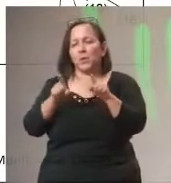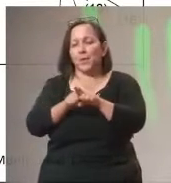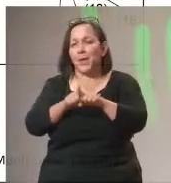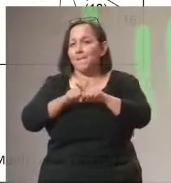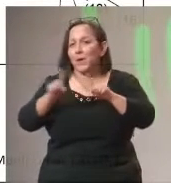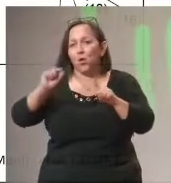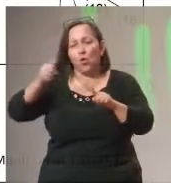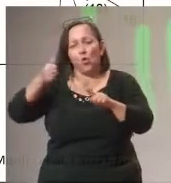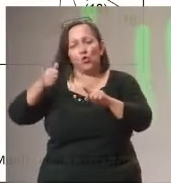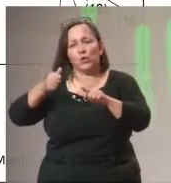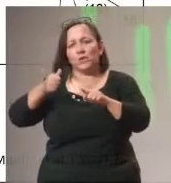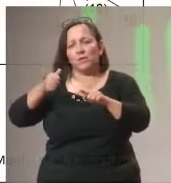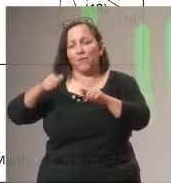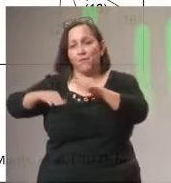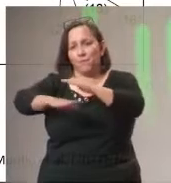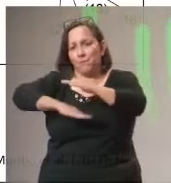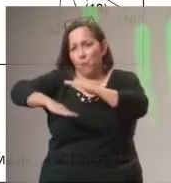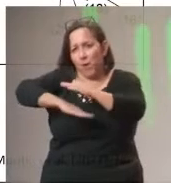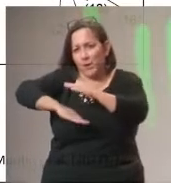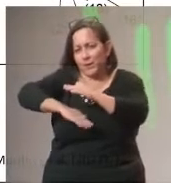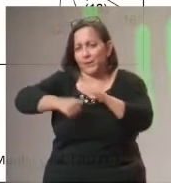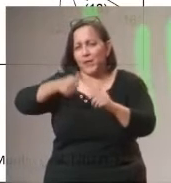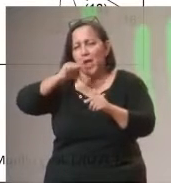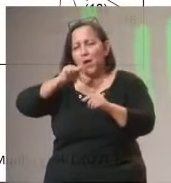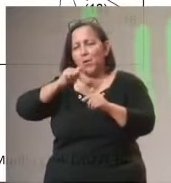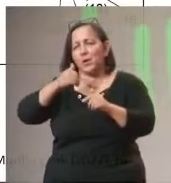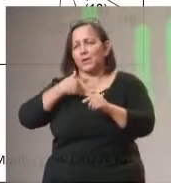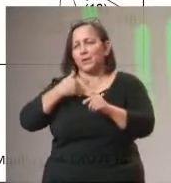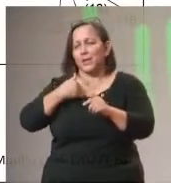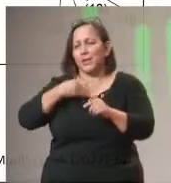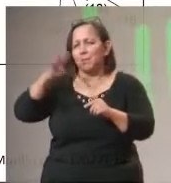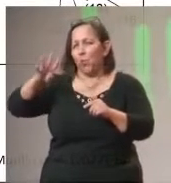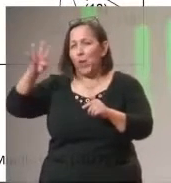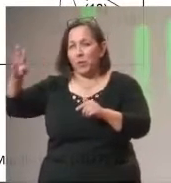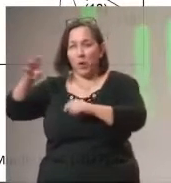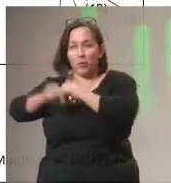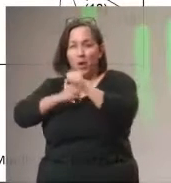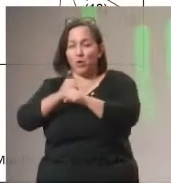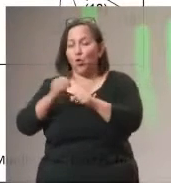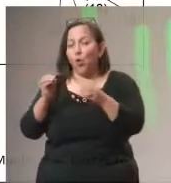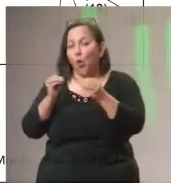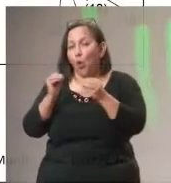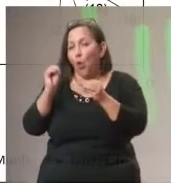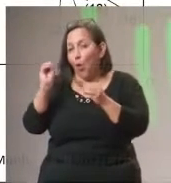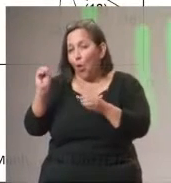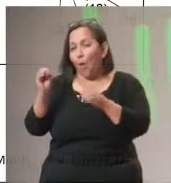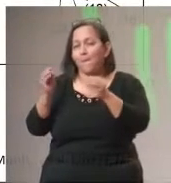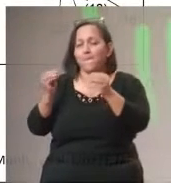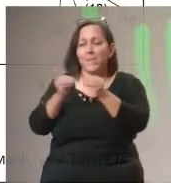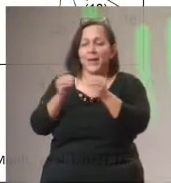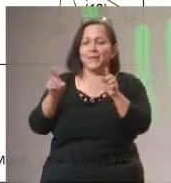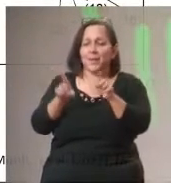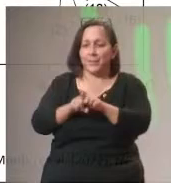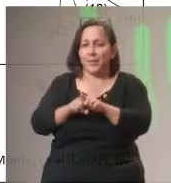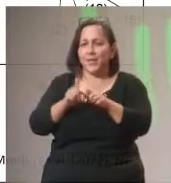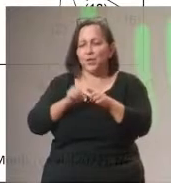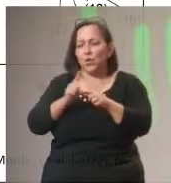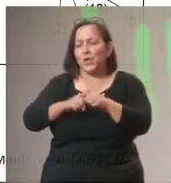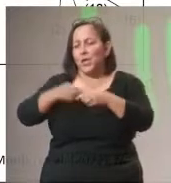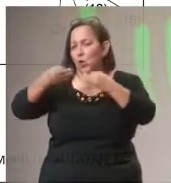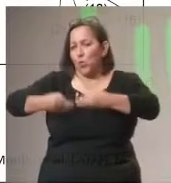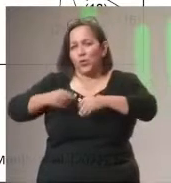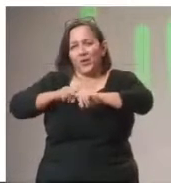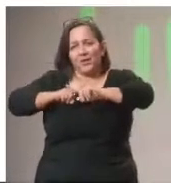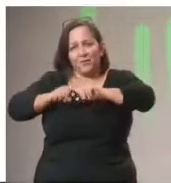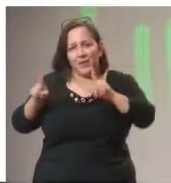sistema superficial muy joven y un sistema más profundo que es más longevo y reacciona de manera